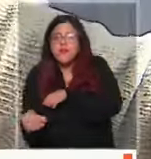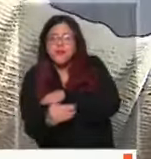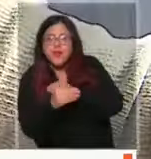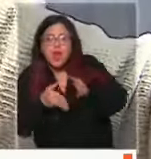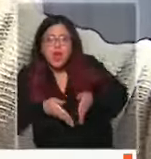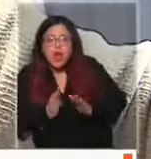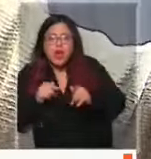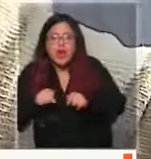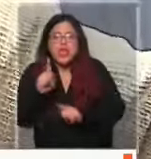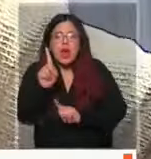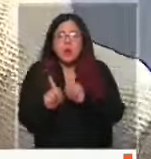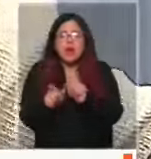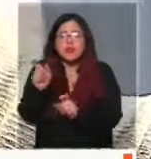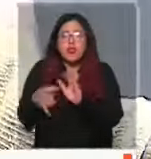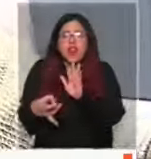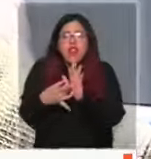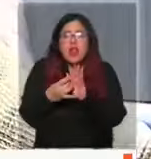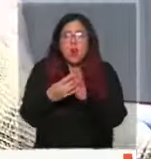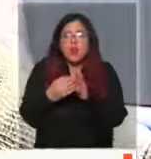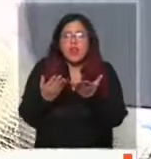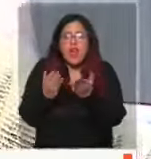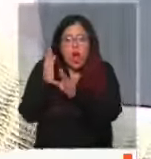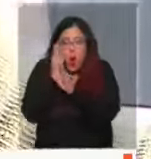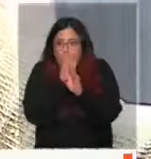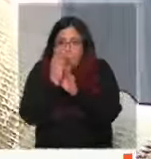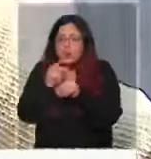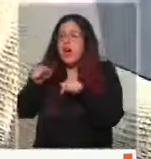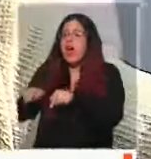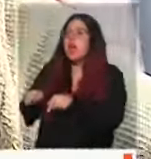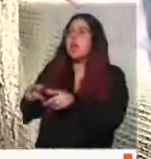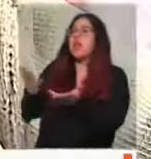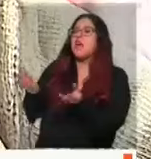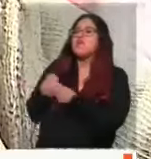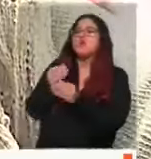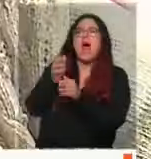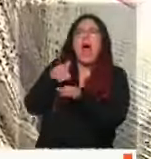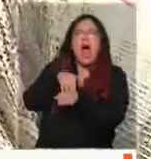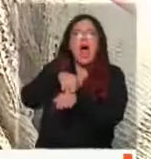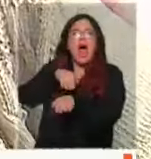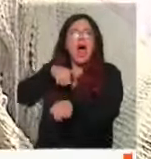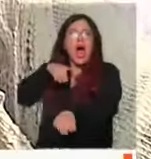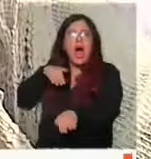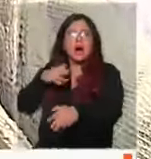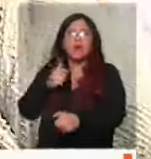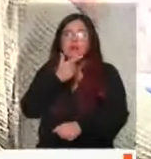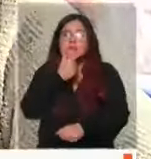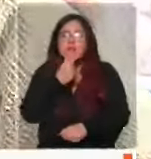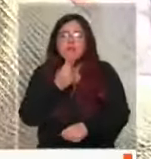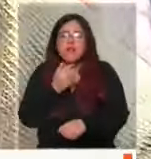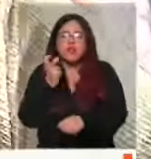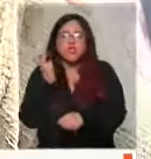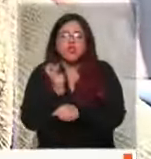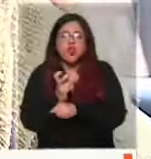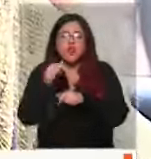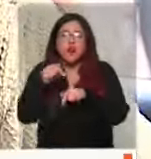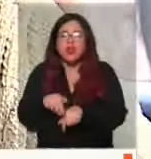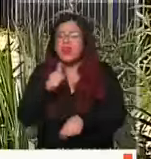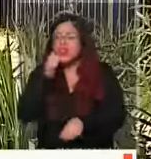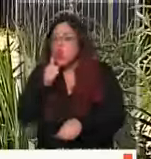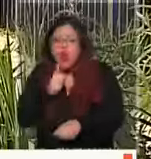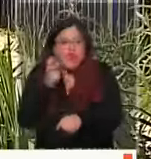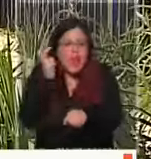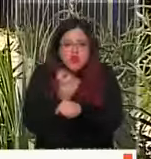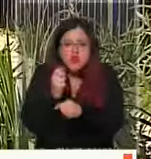delincuentes. De que como pasa llena de vehículos, ya es muy fácil que roben, porque aquí roban todos los